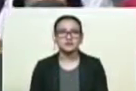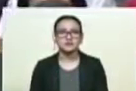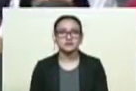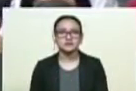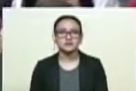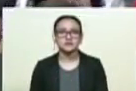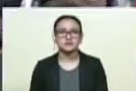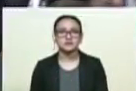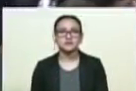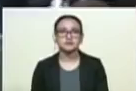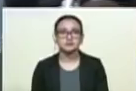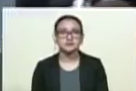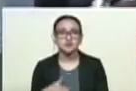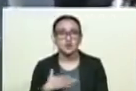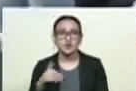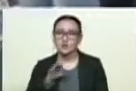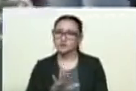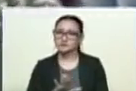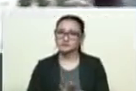Eso es lo que quiero hacer.